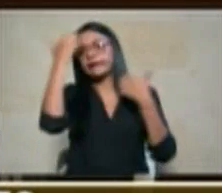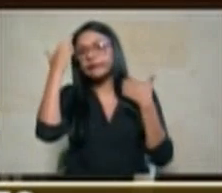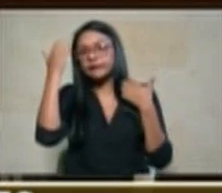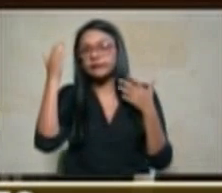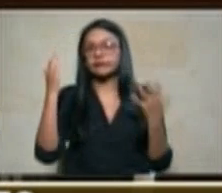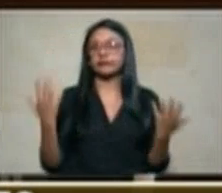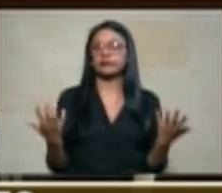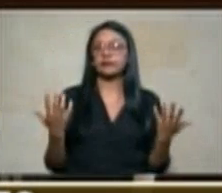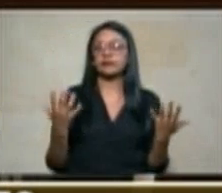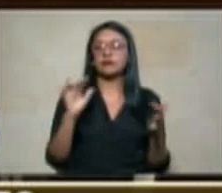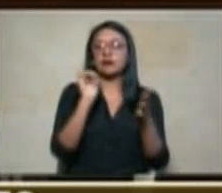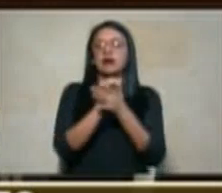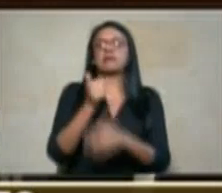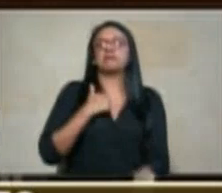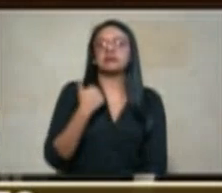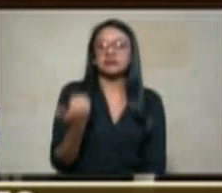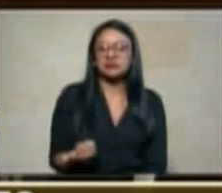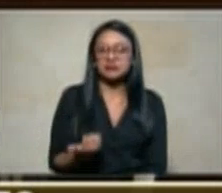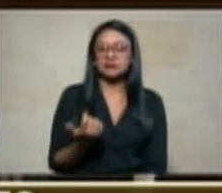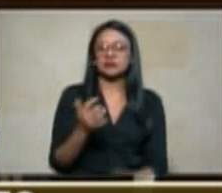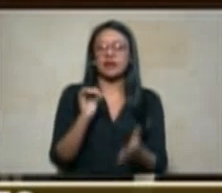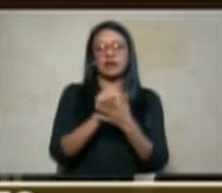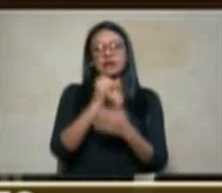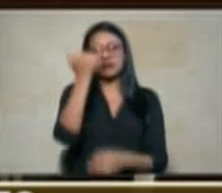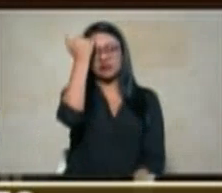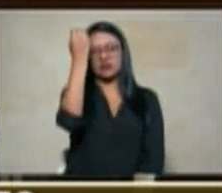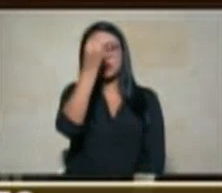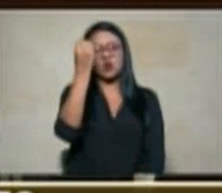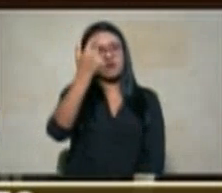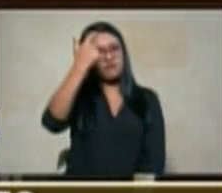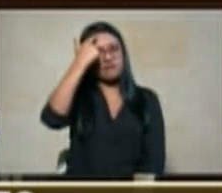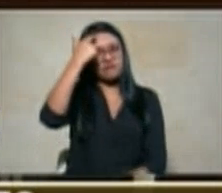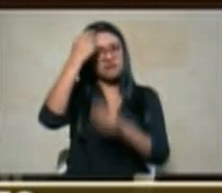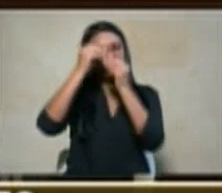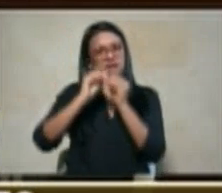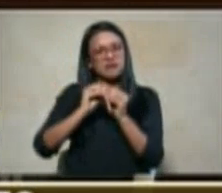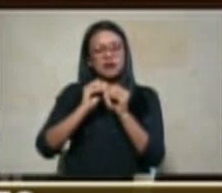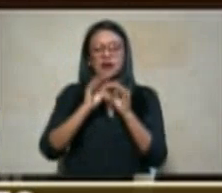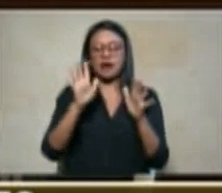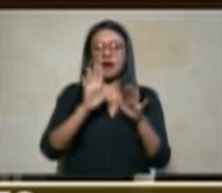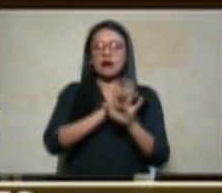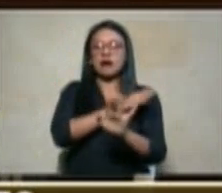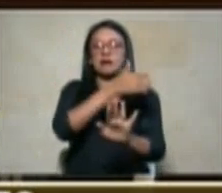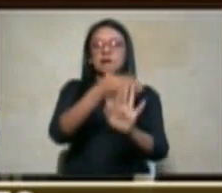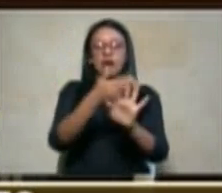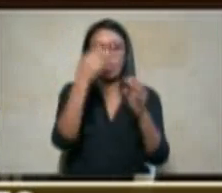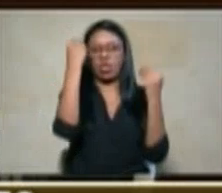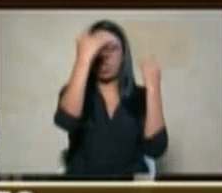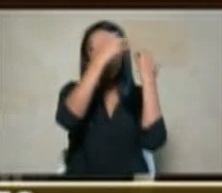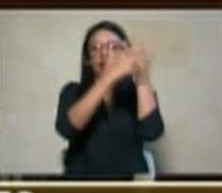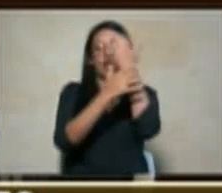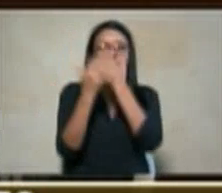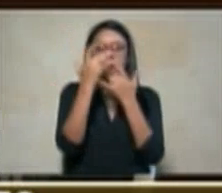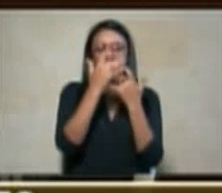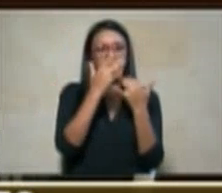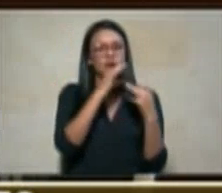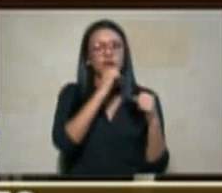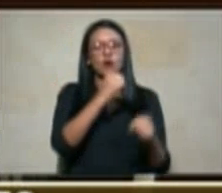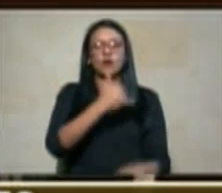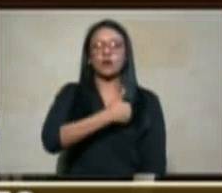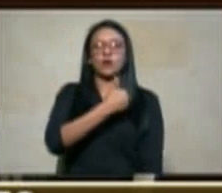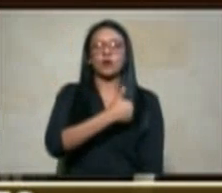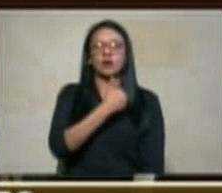ideología que en algún momento llegó a seducir a las juventudes, pero que hoy todos sabemos que es